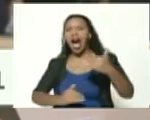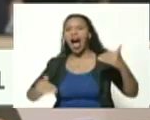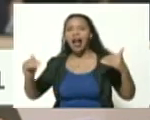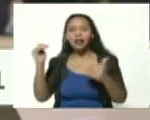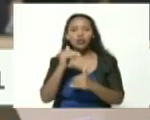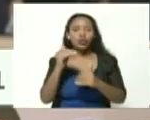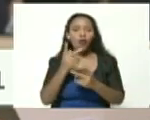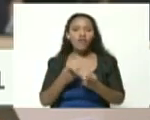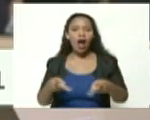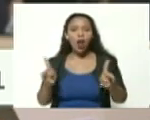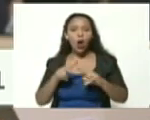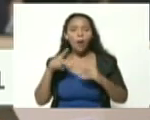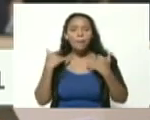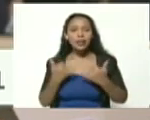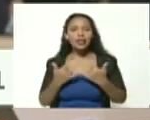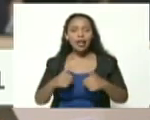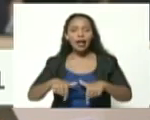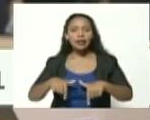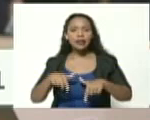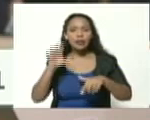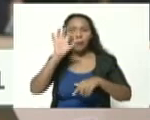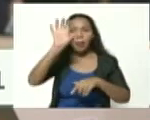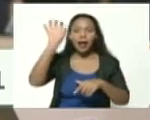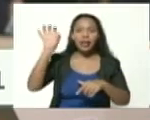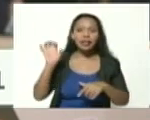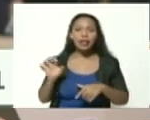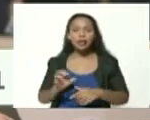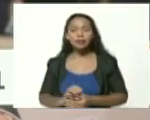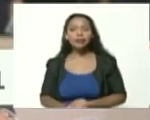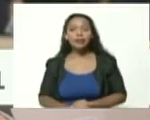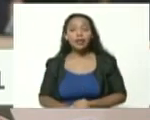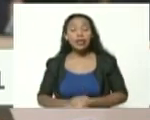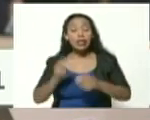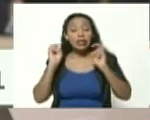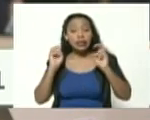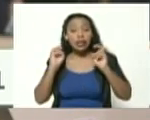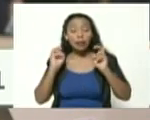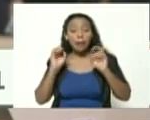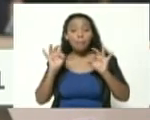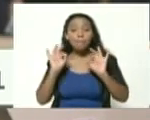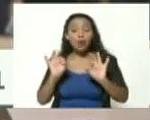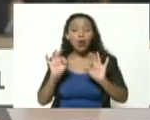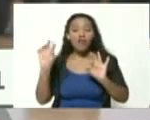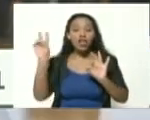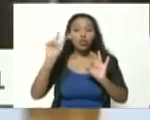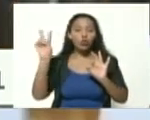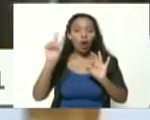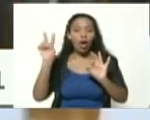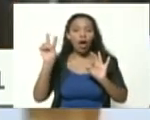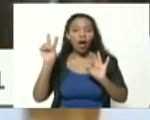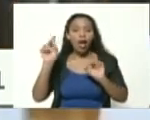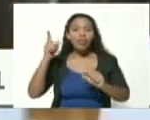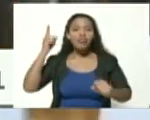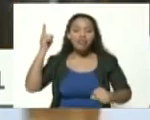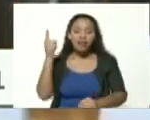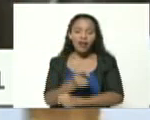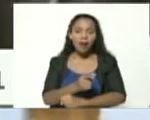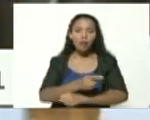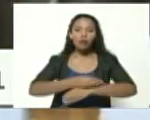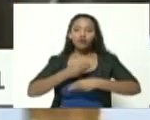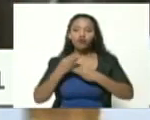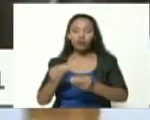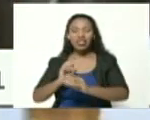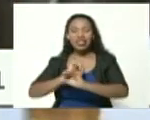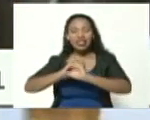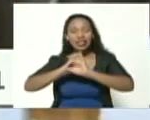valor presentes en estas naciones. En el caso específico de Venezuela, debemos afirmar con meridiana